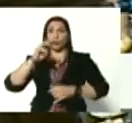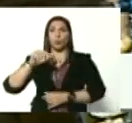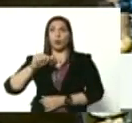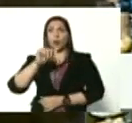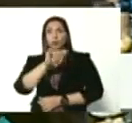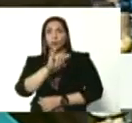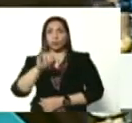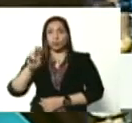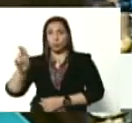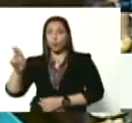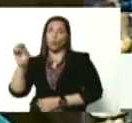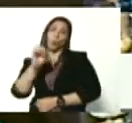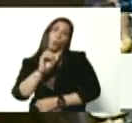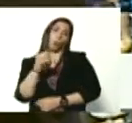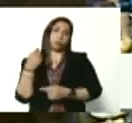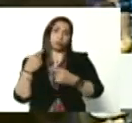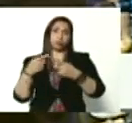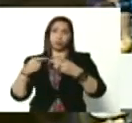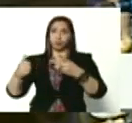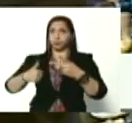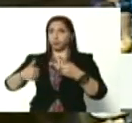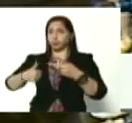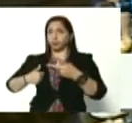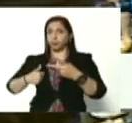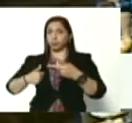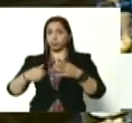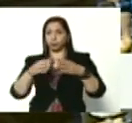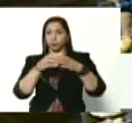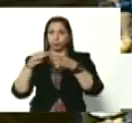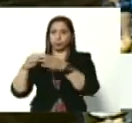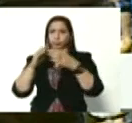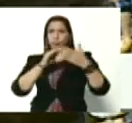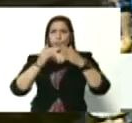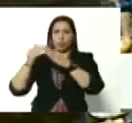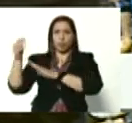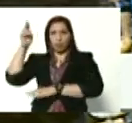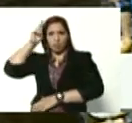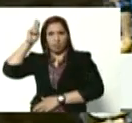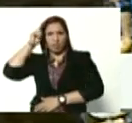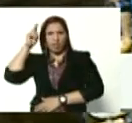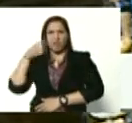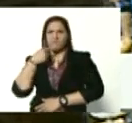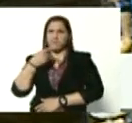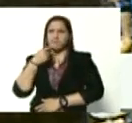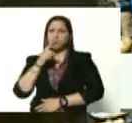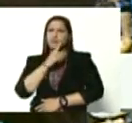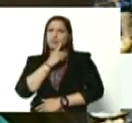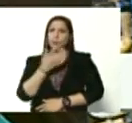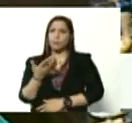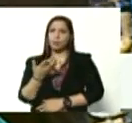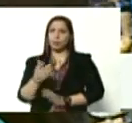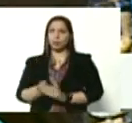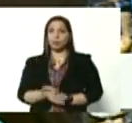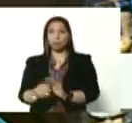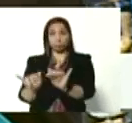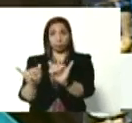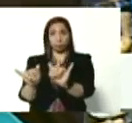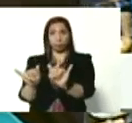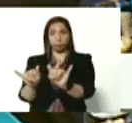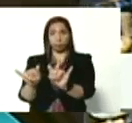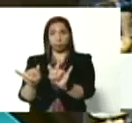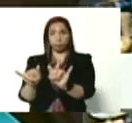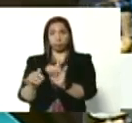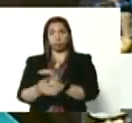o para los guayos para los yukpas para los bar y los aprendían que son de origen y de allí aquello de